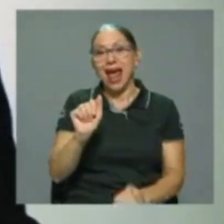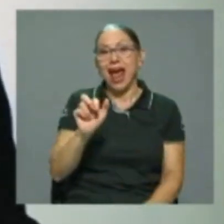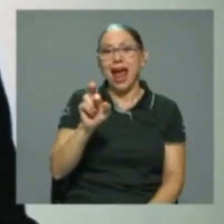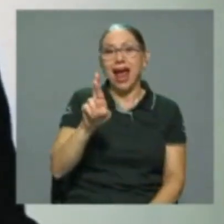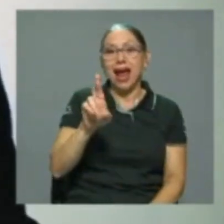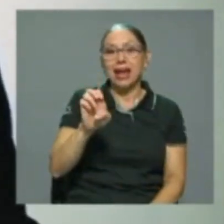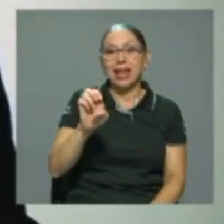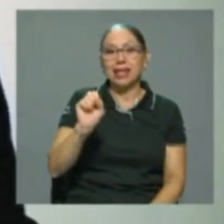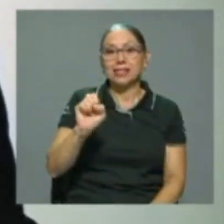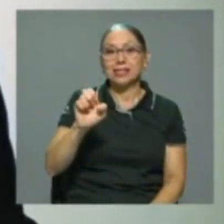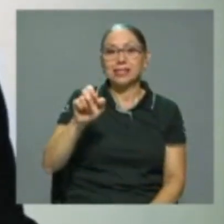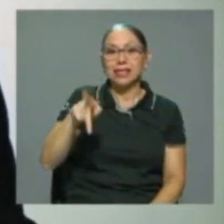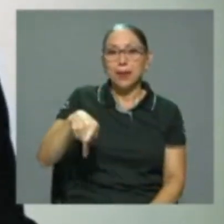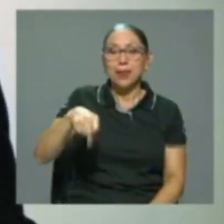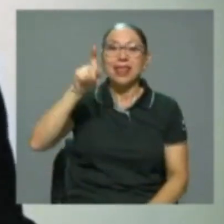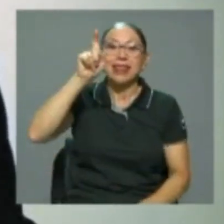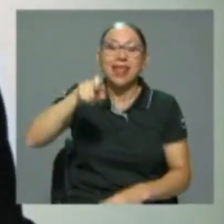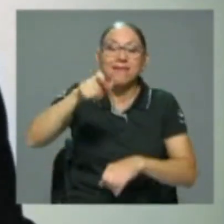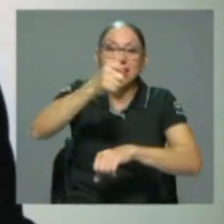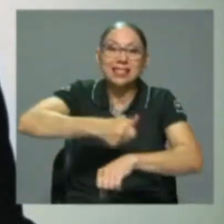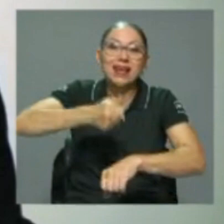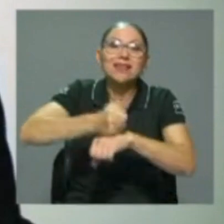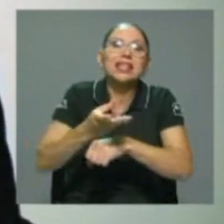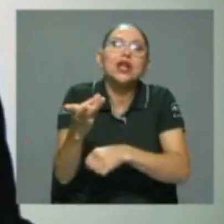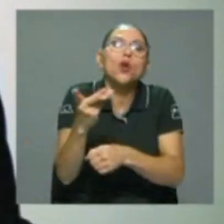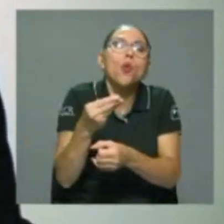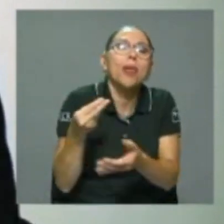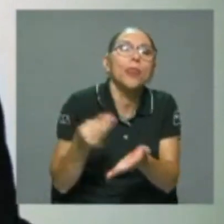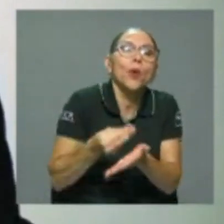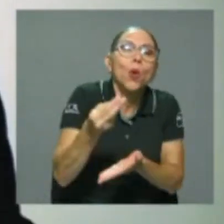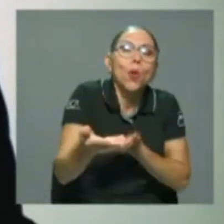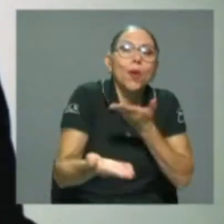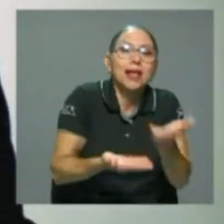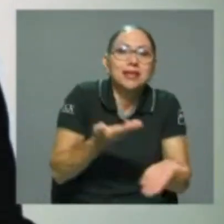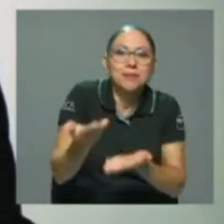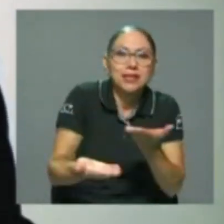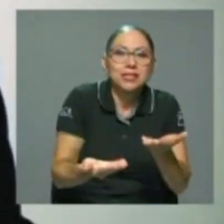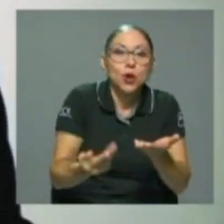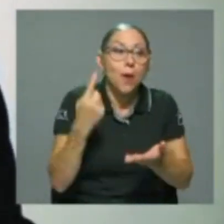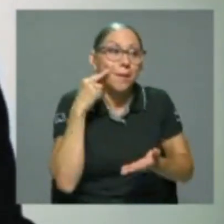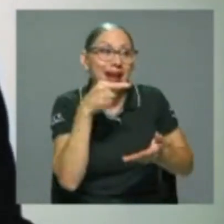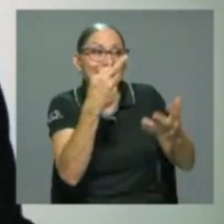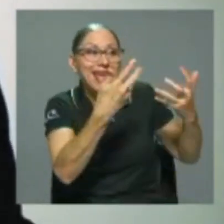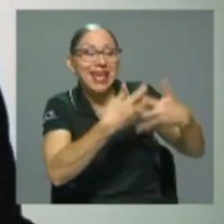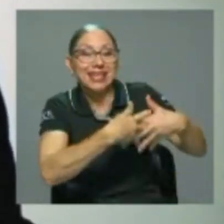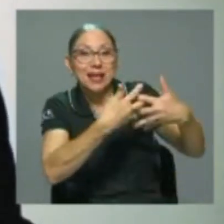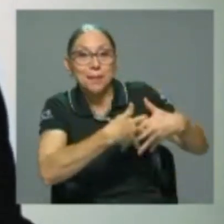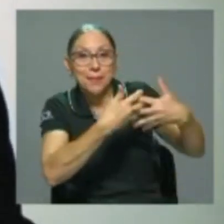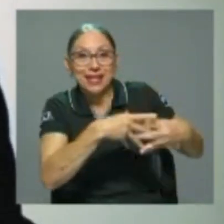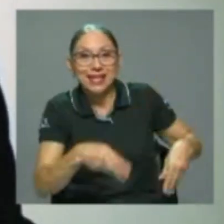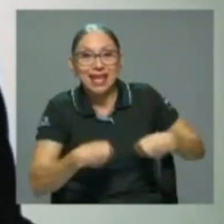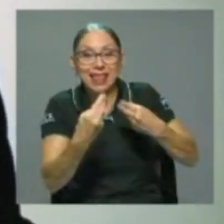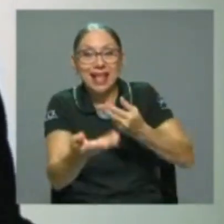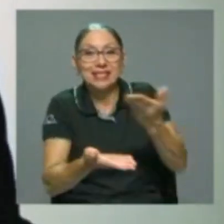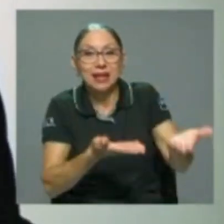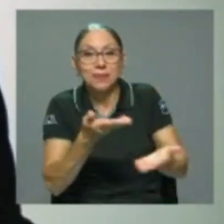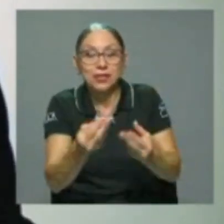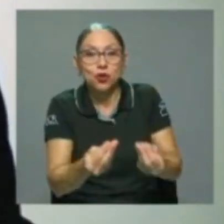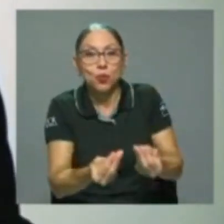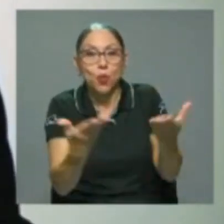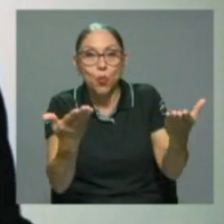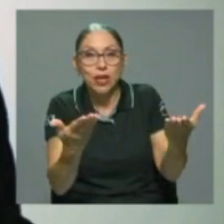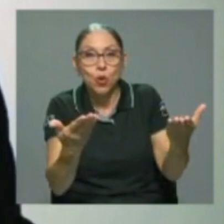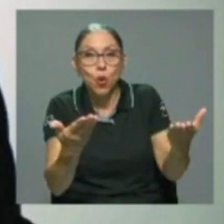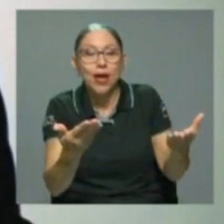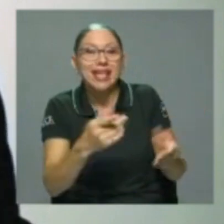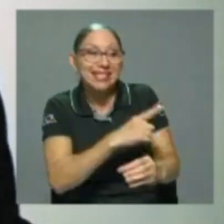tarifas de manera que le garantice al operador de un servicio público que siempre va a tener